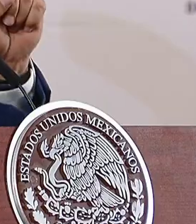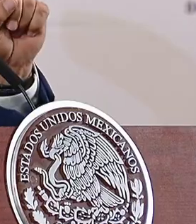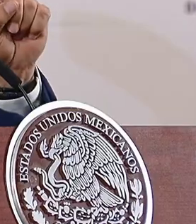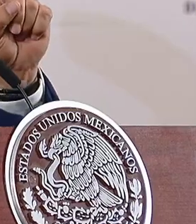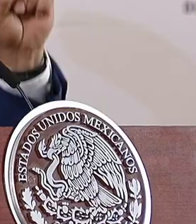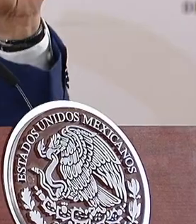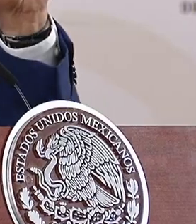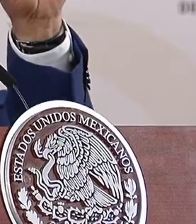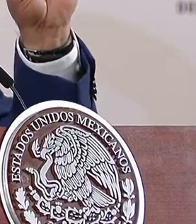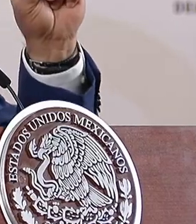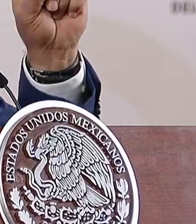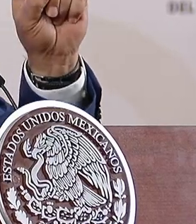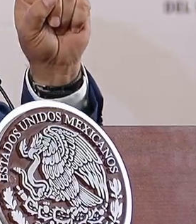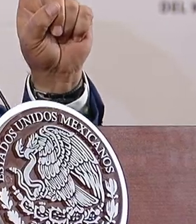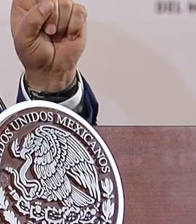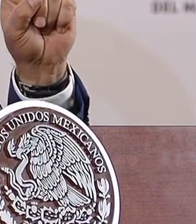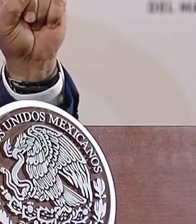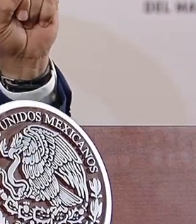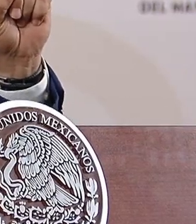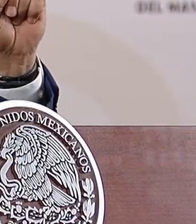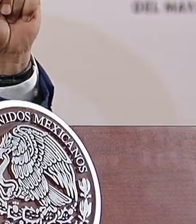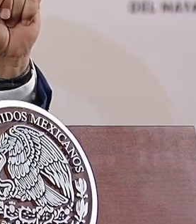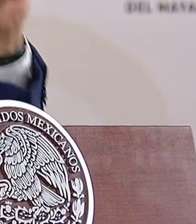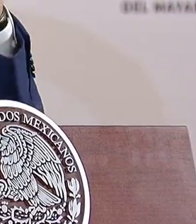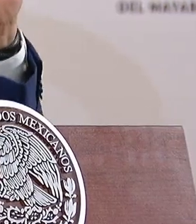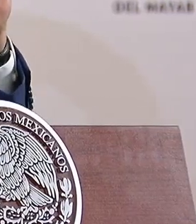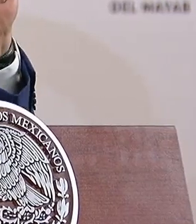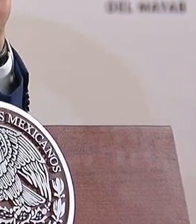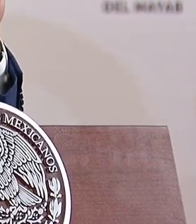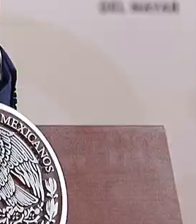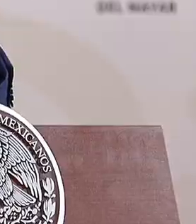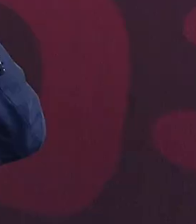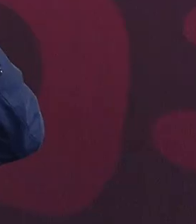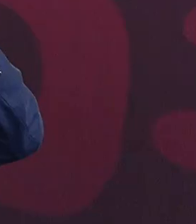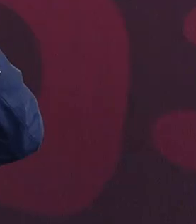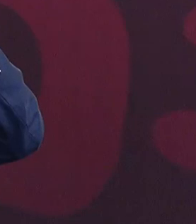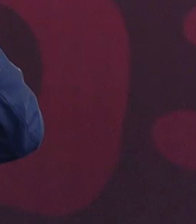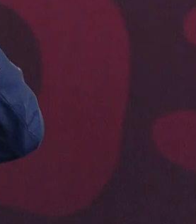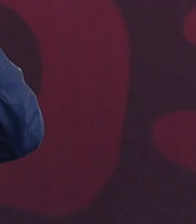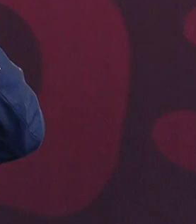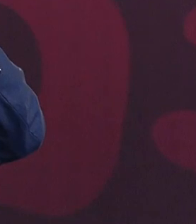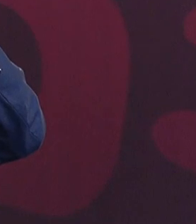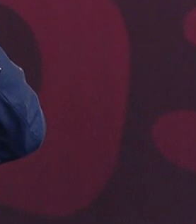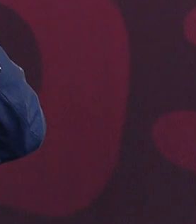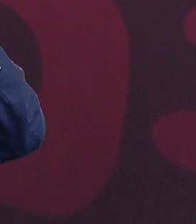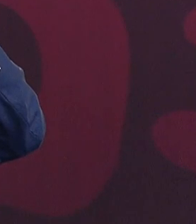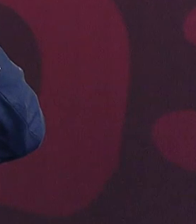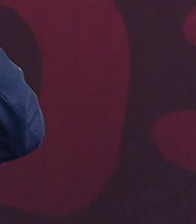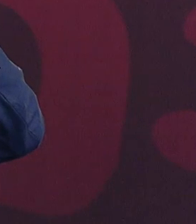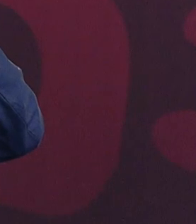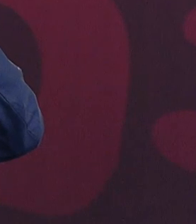cuando menos, un apoyo, un programa de bienestar,